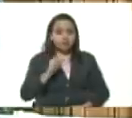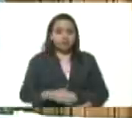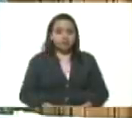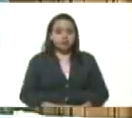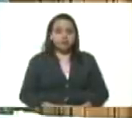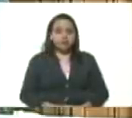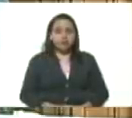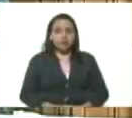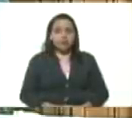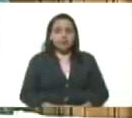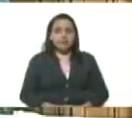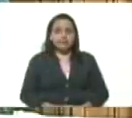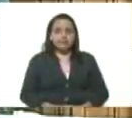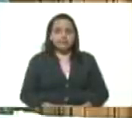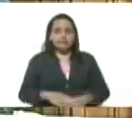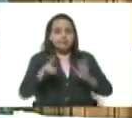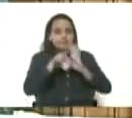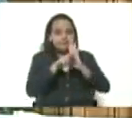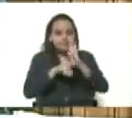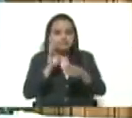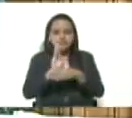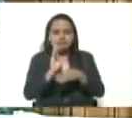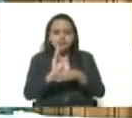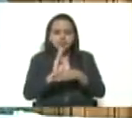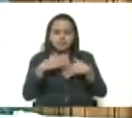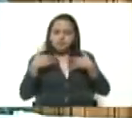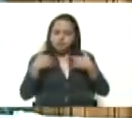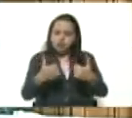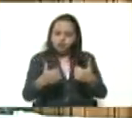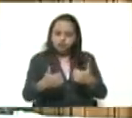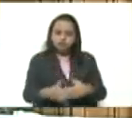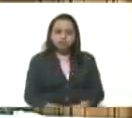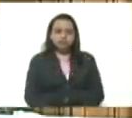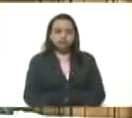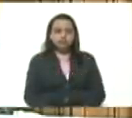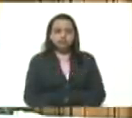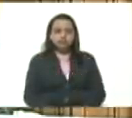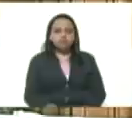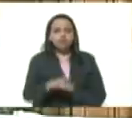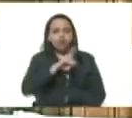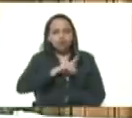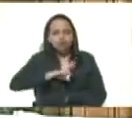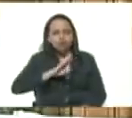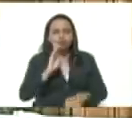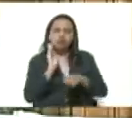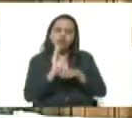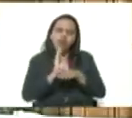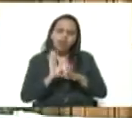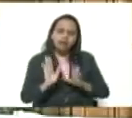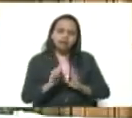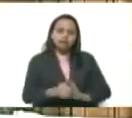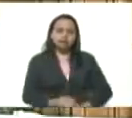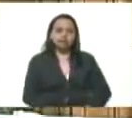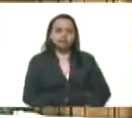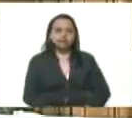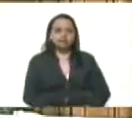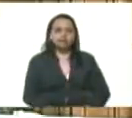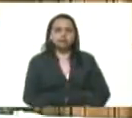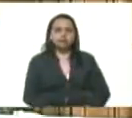medida, digamos, de mantenimiento de la salud, como medida preventiva.